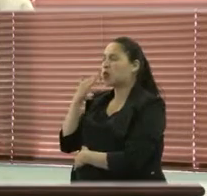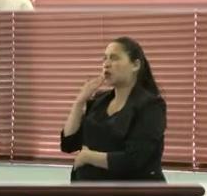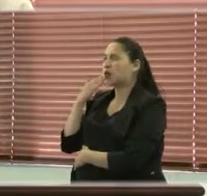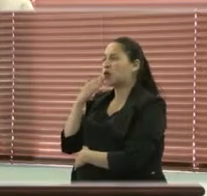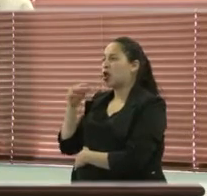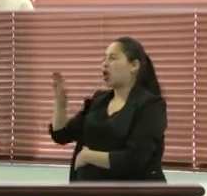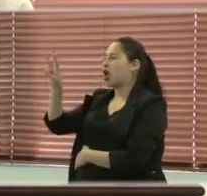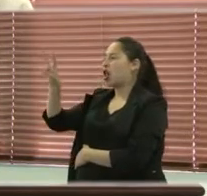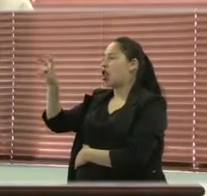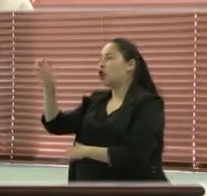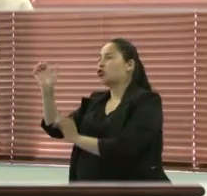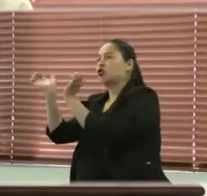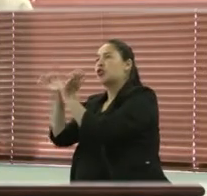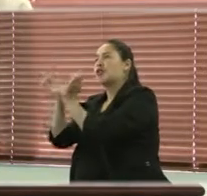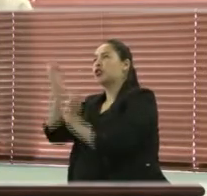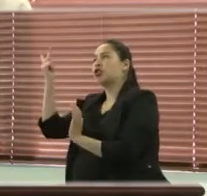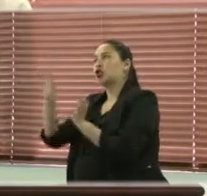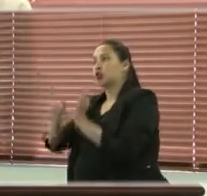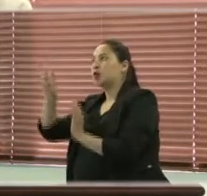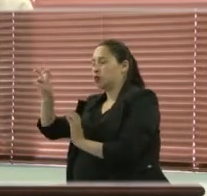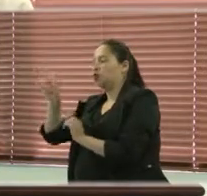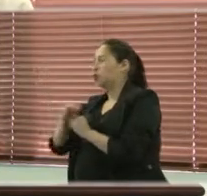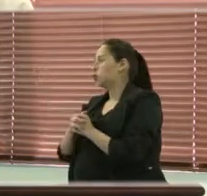el 8 de mayo del 2008